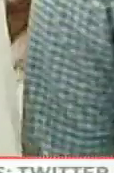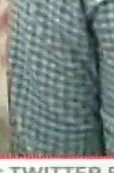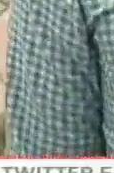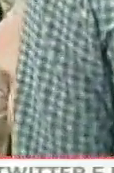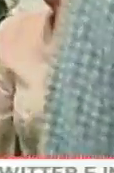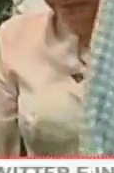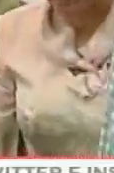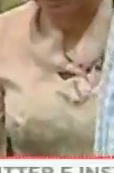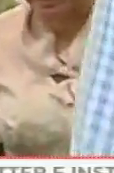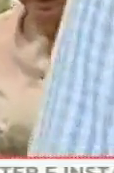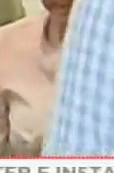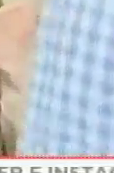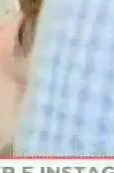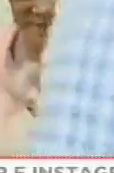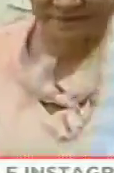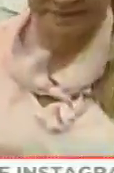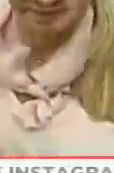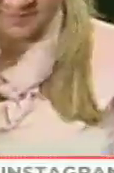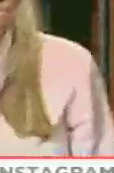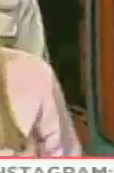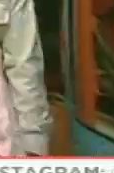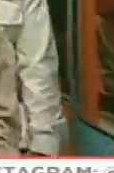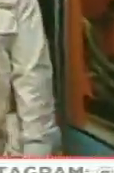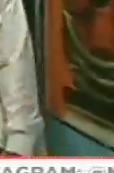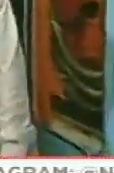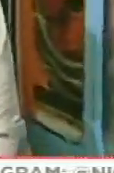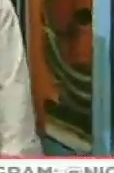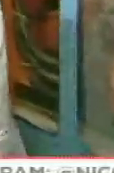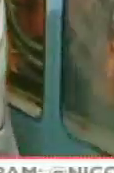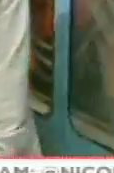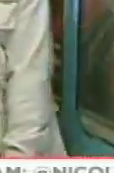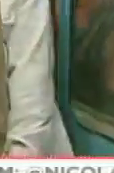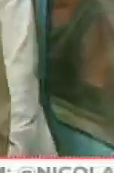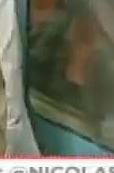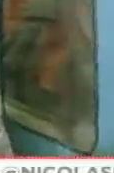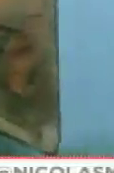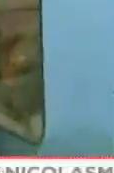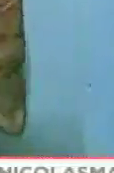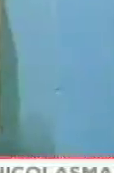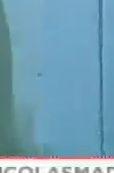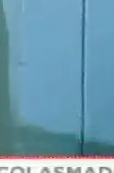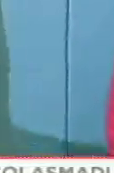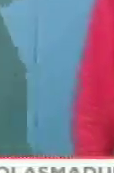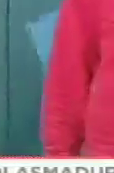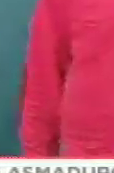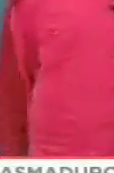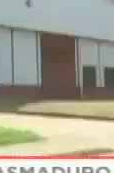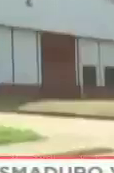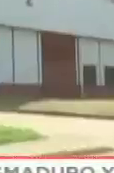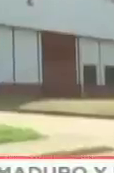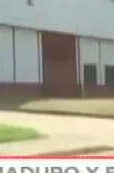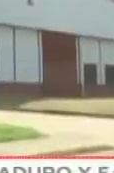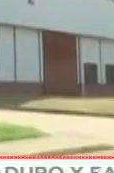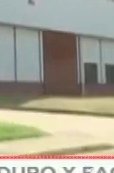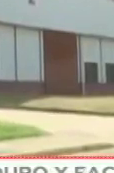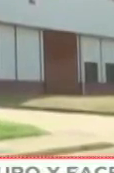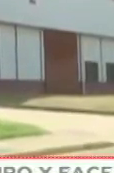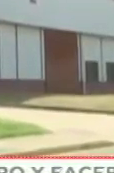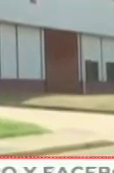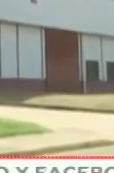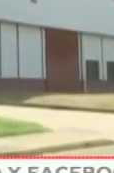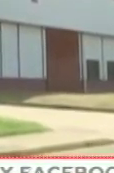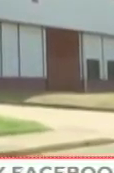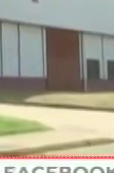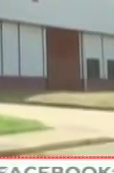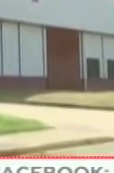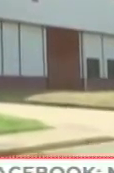sector industrial, para conocer las potencialidades de este aparato que se encuentra hoy ubicado